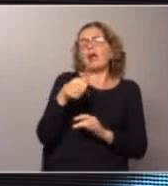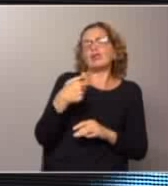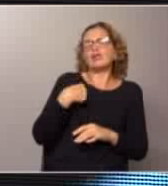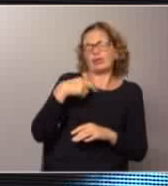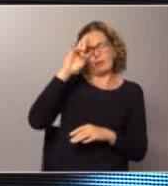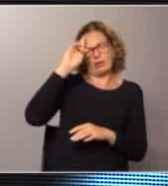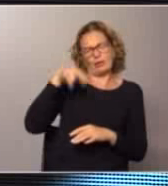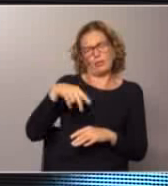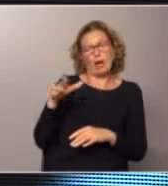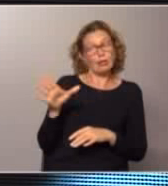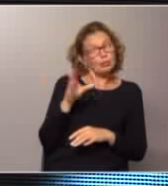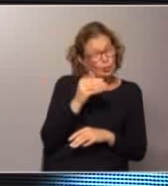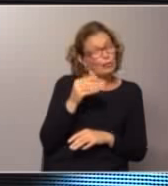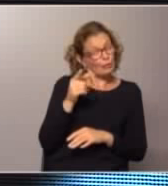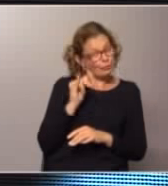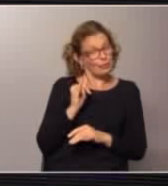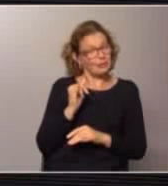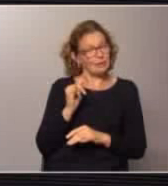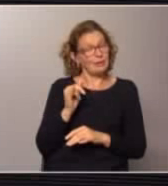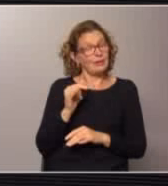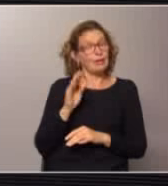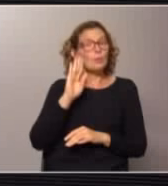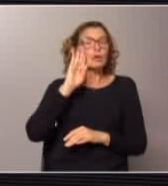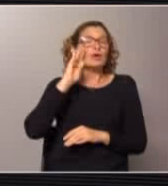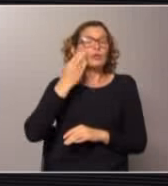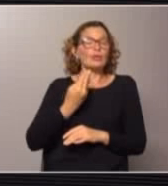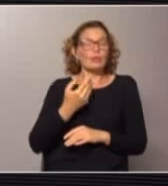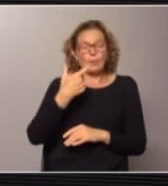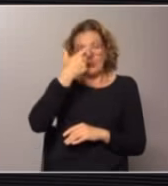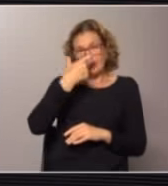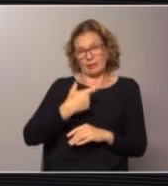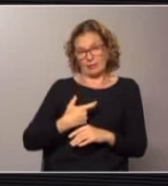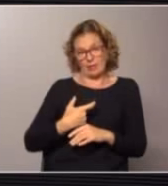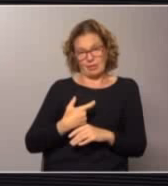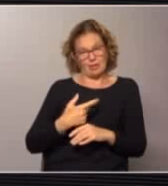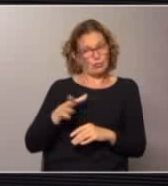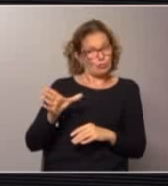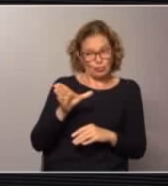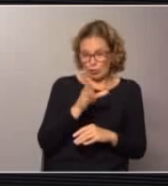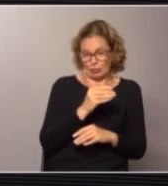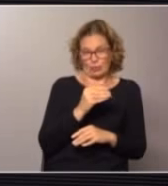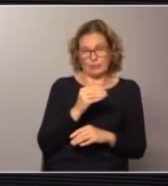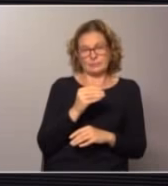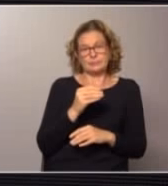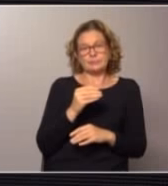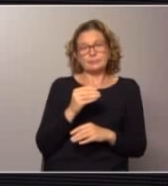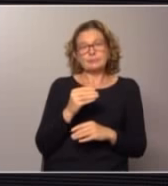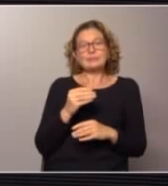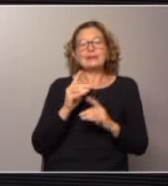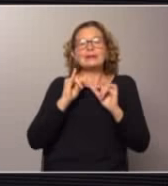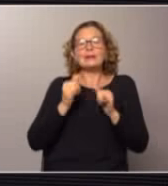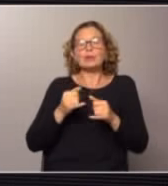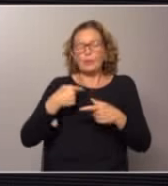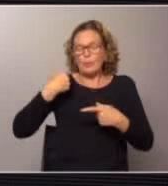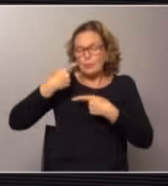pero pero todos nos pasa todos tenemos también el tema de reconocernos como seres sesgados todos nosotros y que tenemos